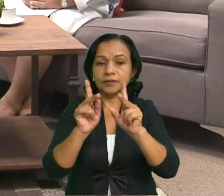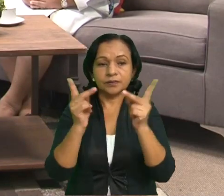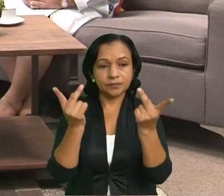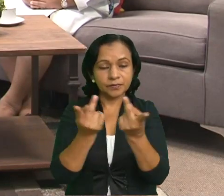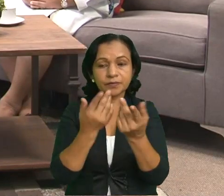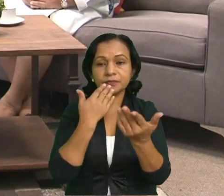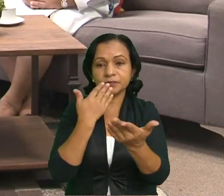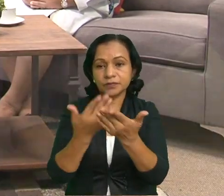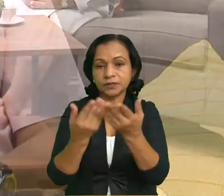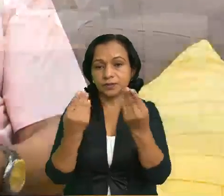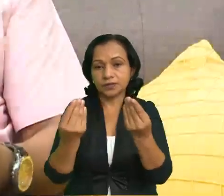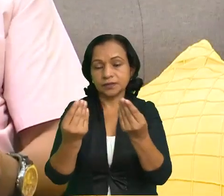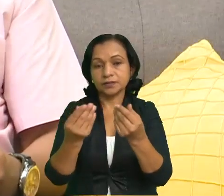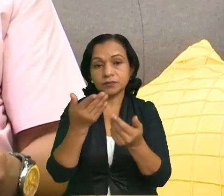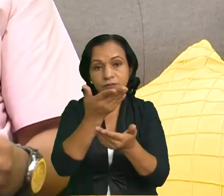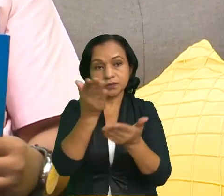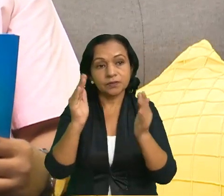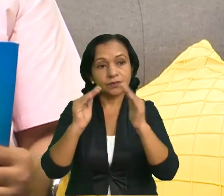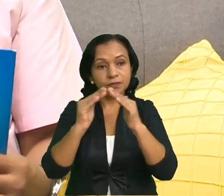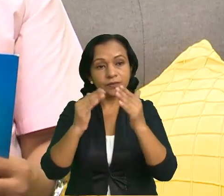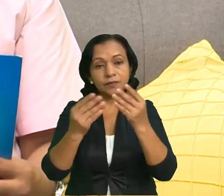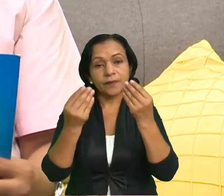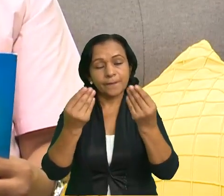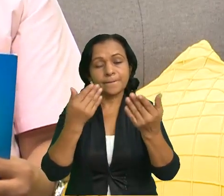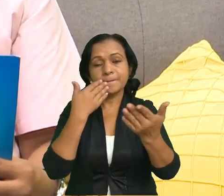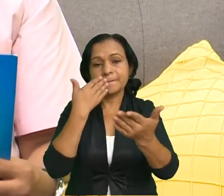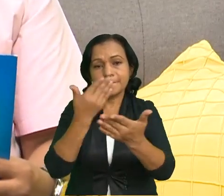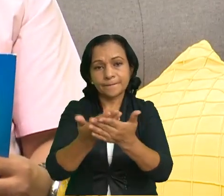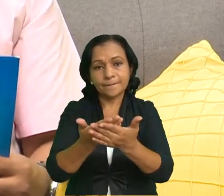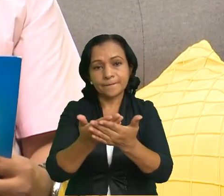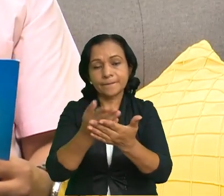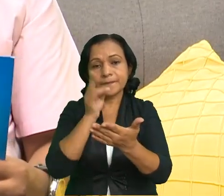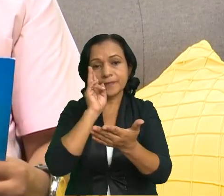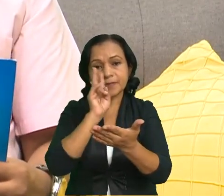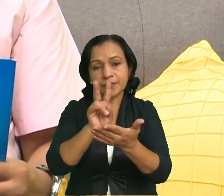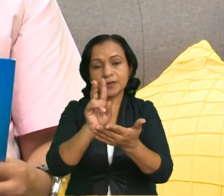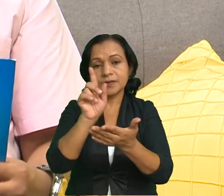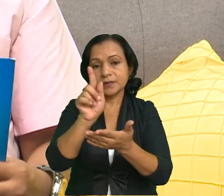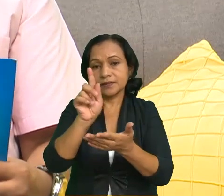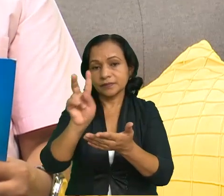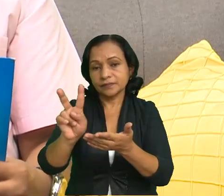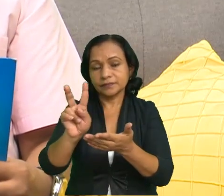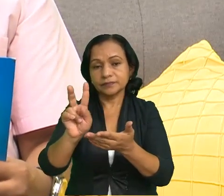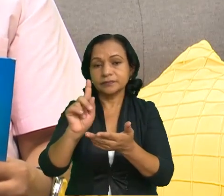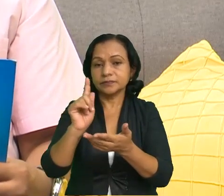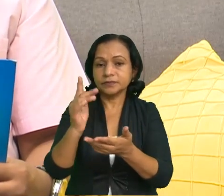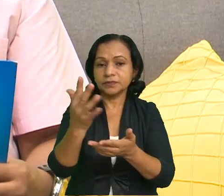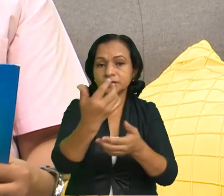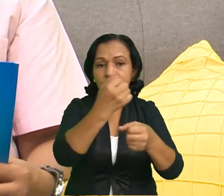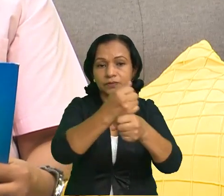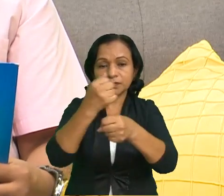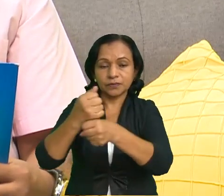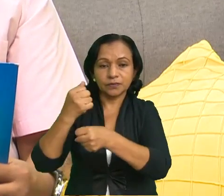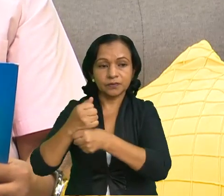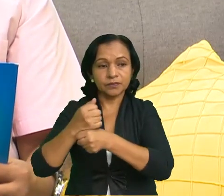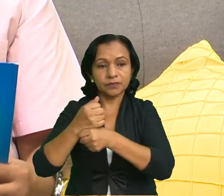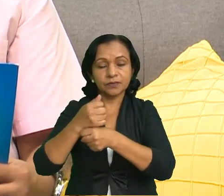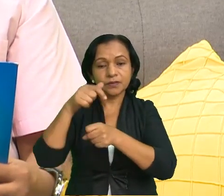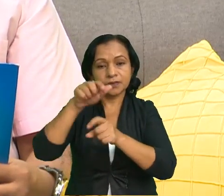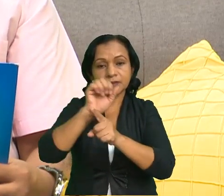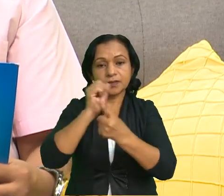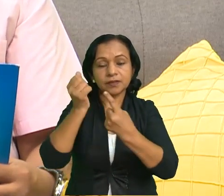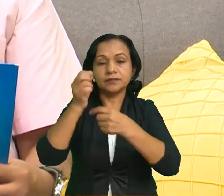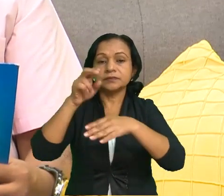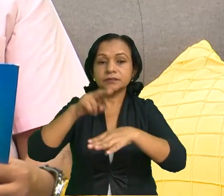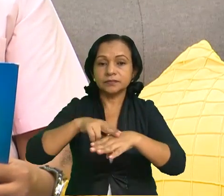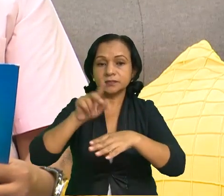a marta por su tiempo y este que esté en su hogar también muchísimas gracias por habernos acompañado a nombre de todo el equipo que hace posible la transmisión de su programa desde